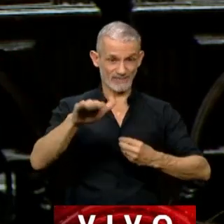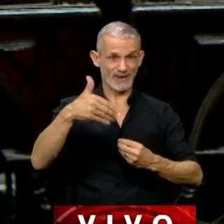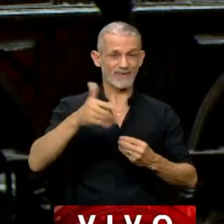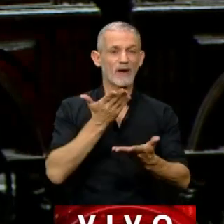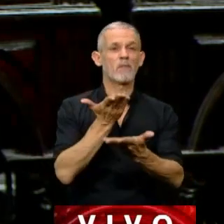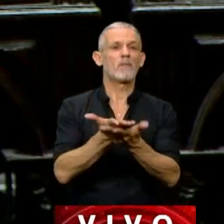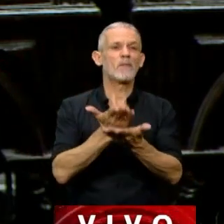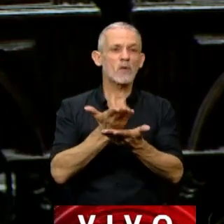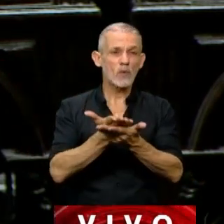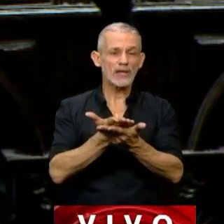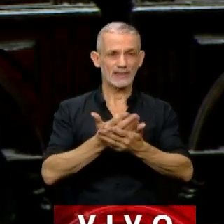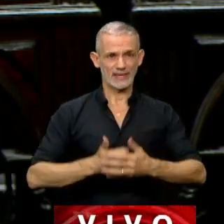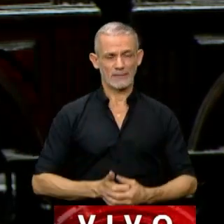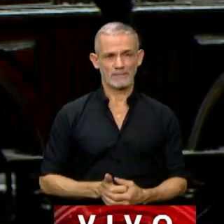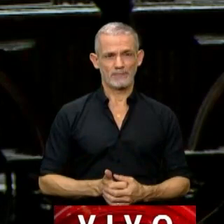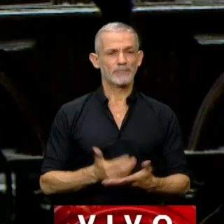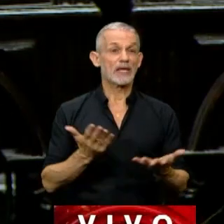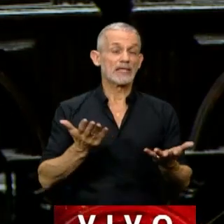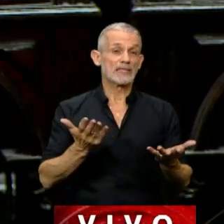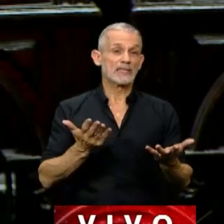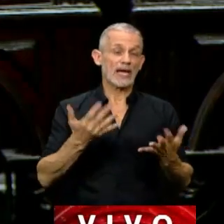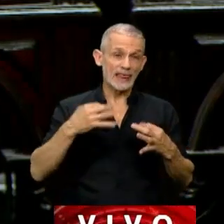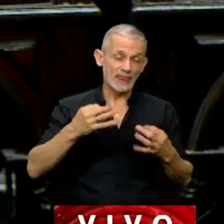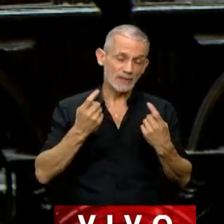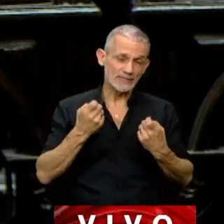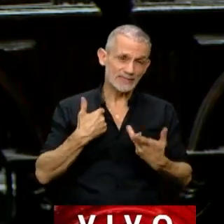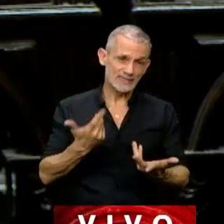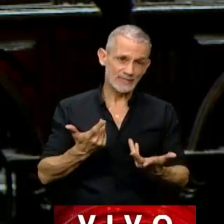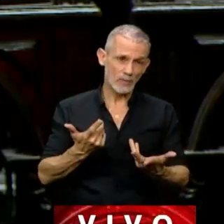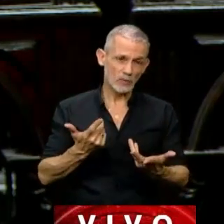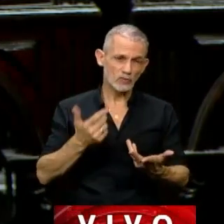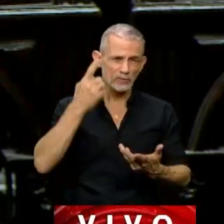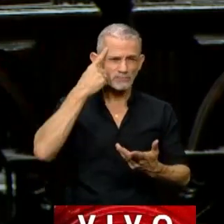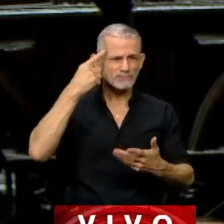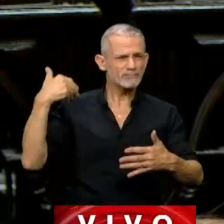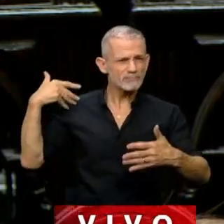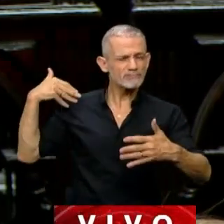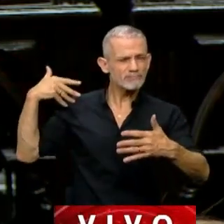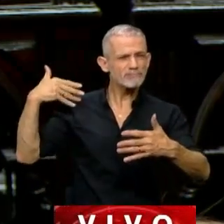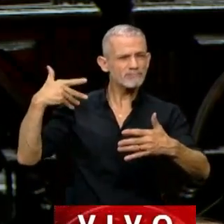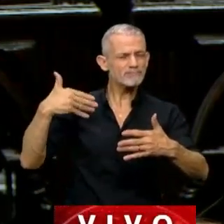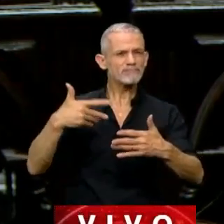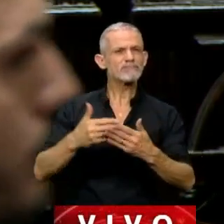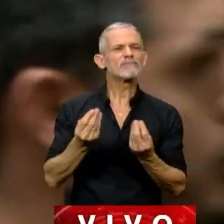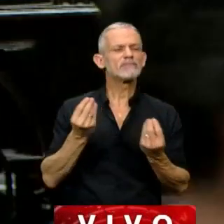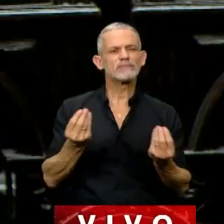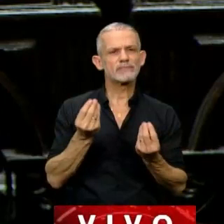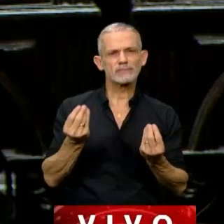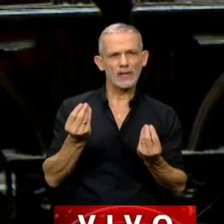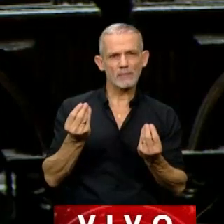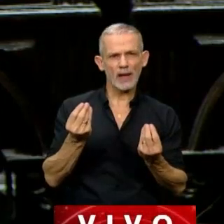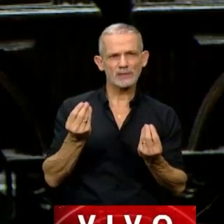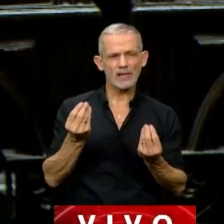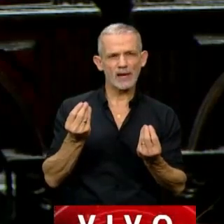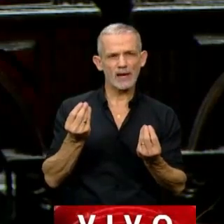proponer es necesario tener en cuenta todo lo que viene sucediendo lo que sucede